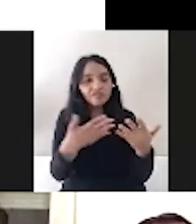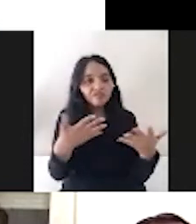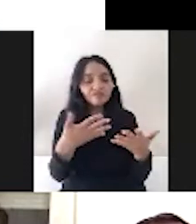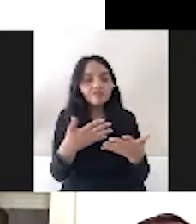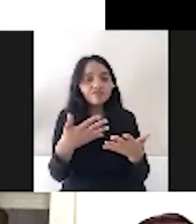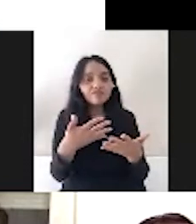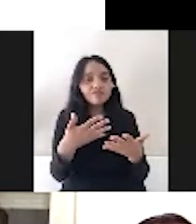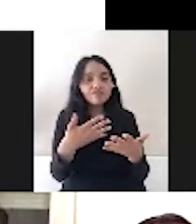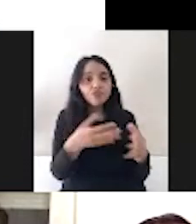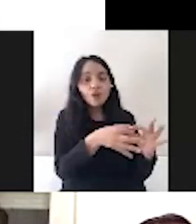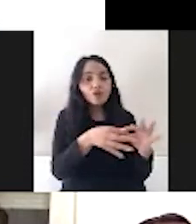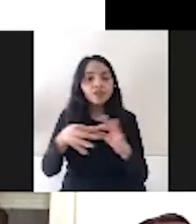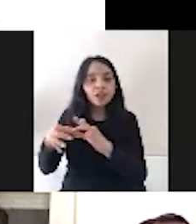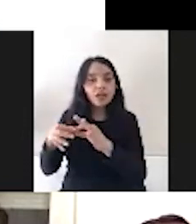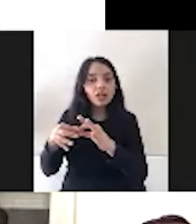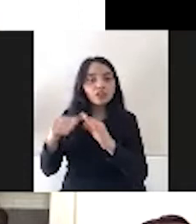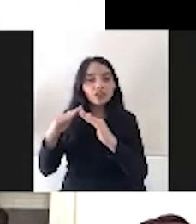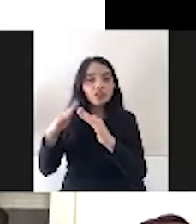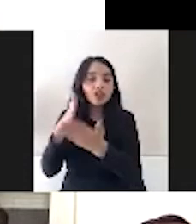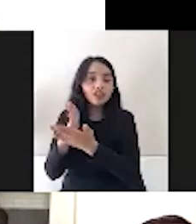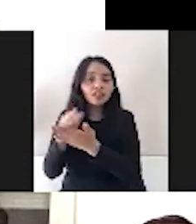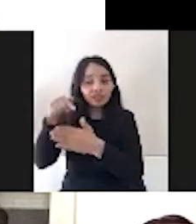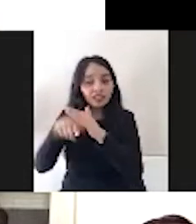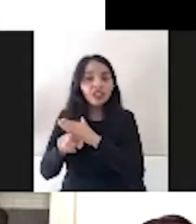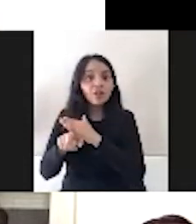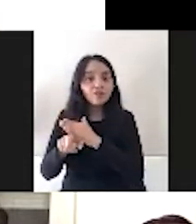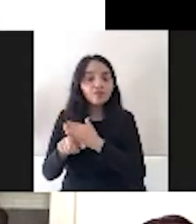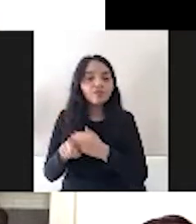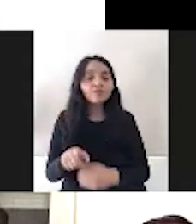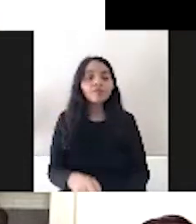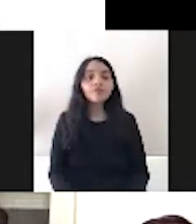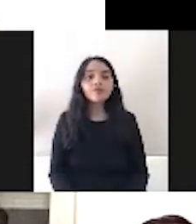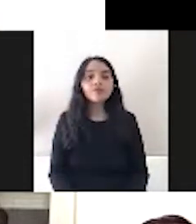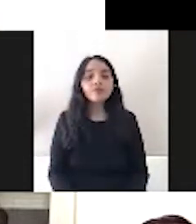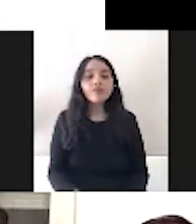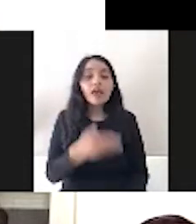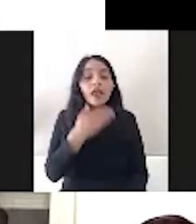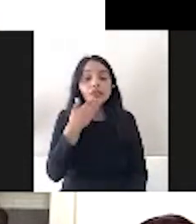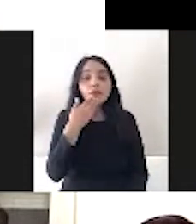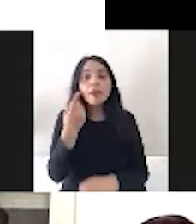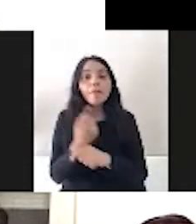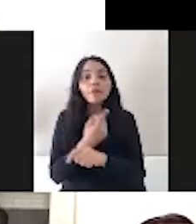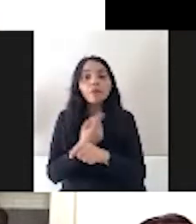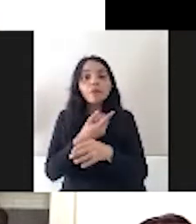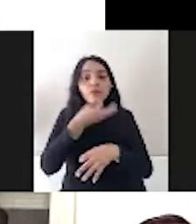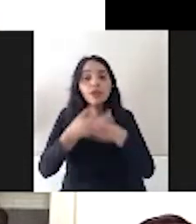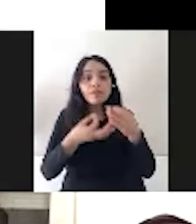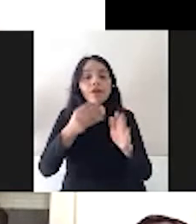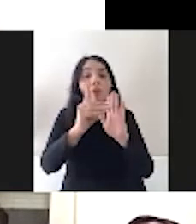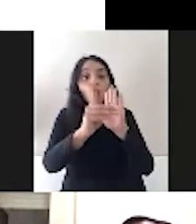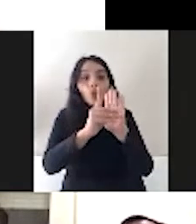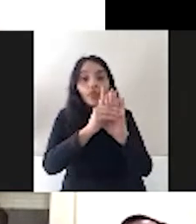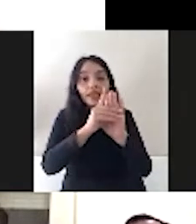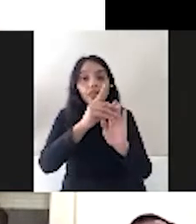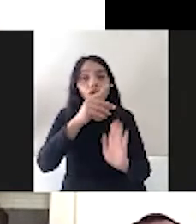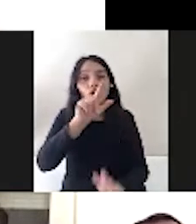del sistema, dentro de las escuelas en Chile. Particularmente vamos a hablar también sobre un decreto en particular, que es el decreto 86,